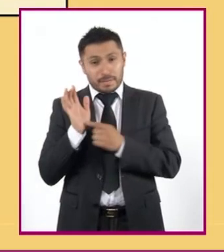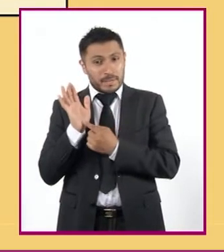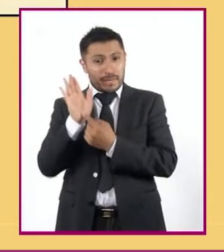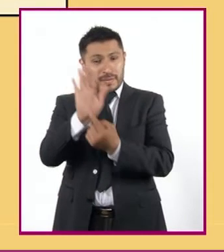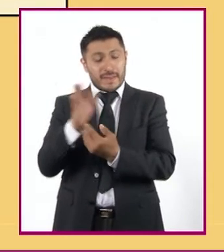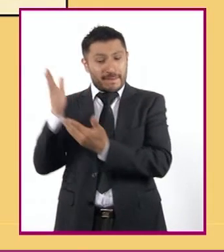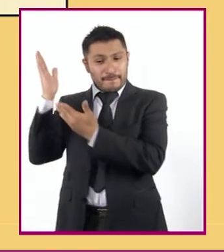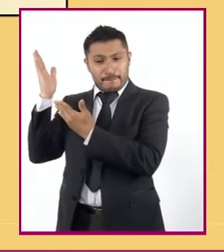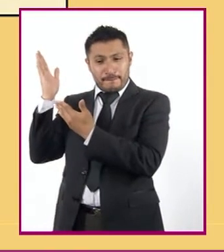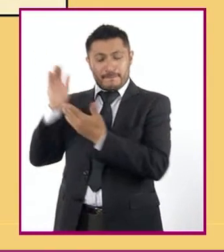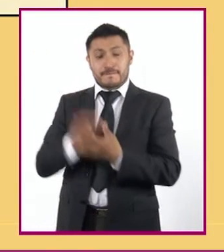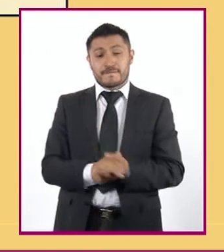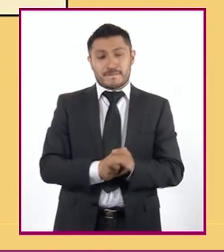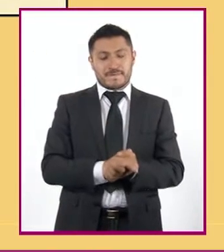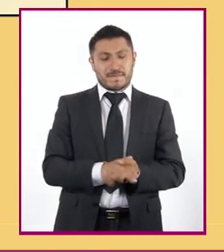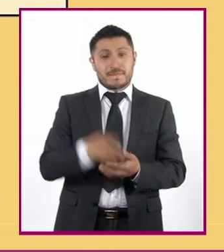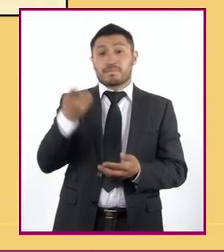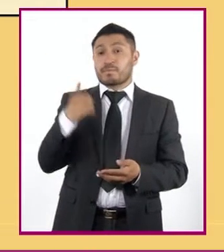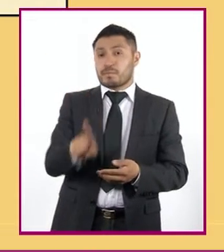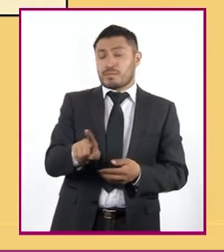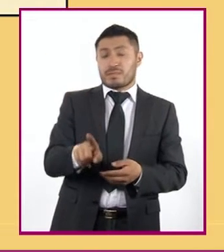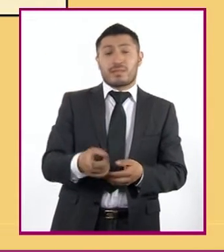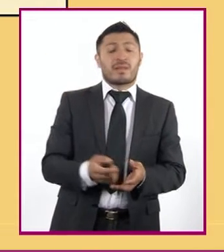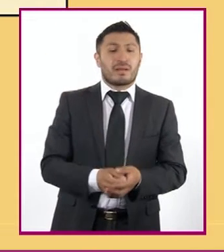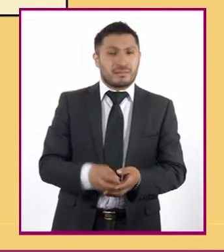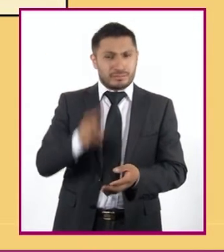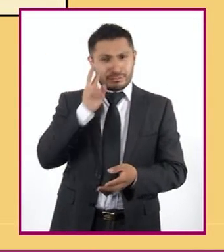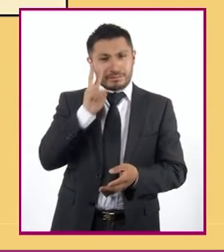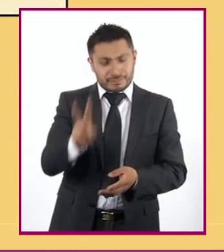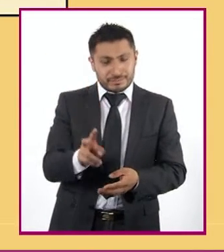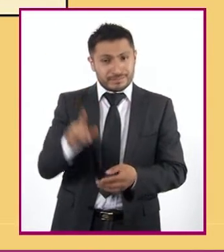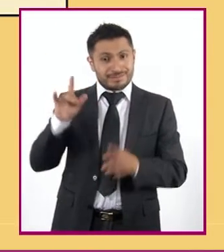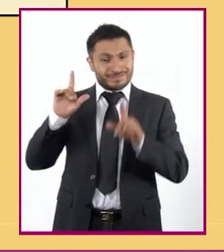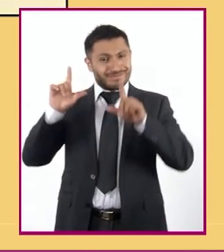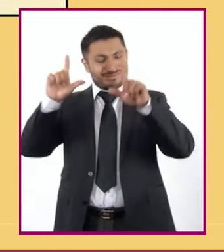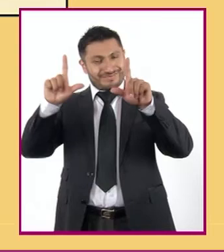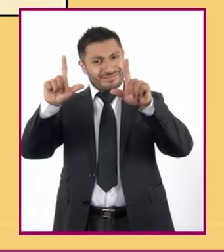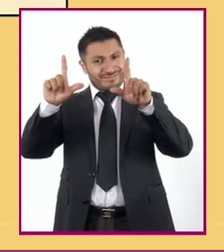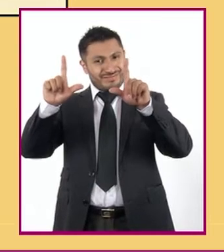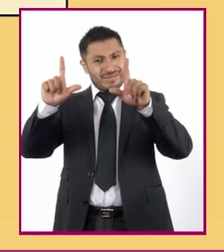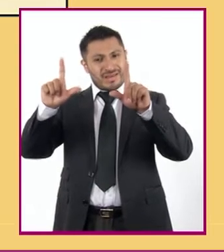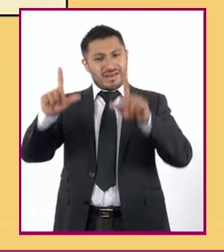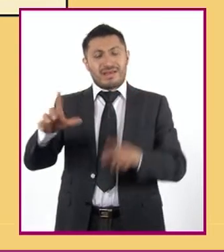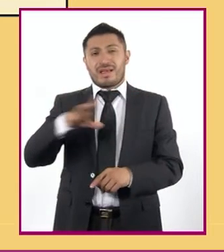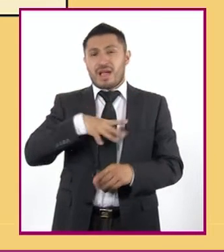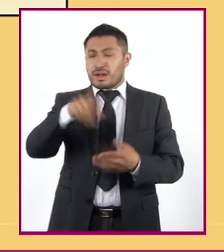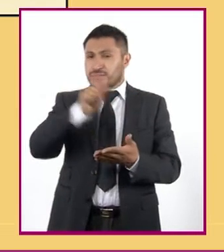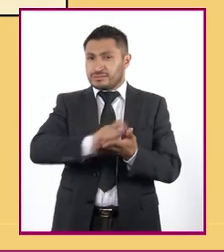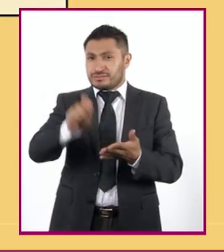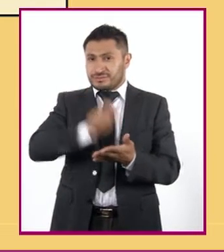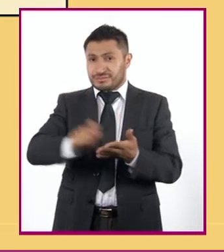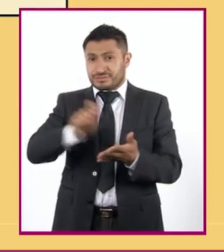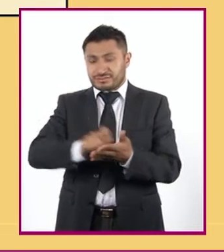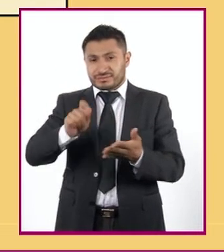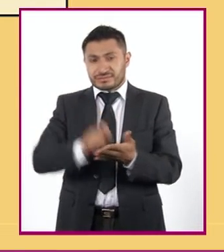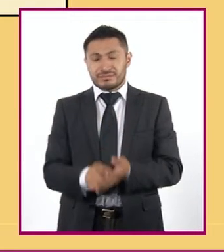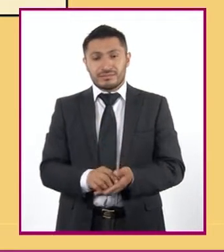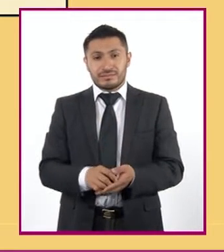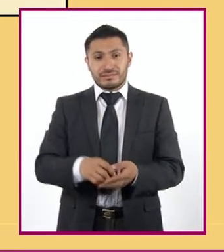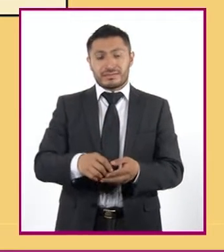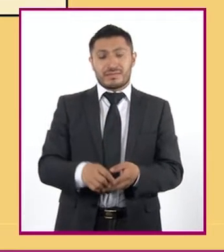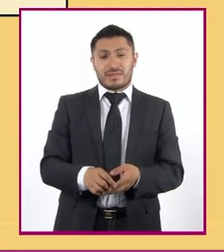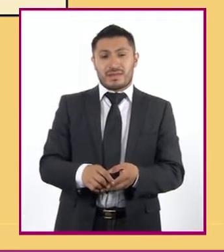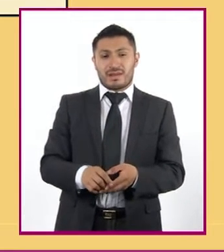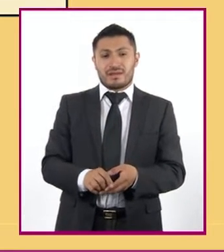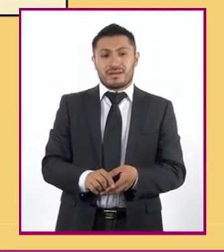Las indicaciones que nos dan es: observa en el plano y anota en la tabla las coordenadas de los vértices